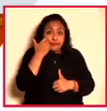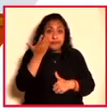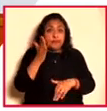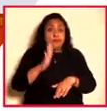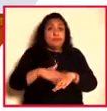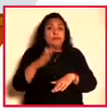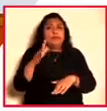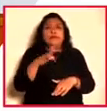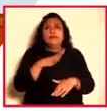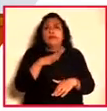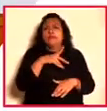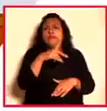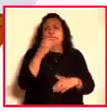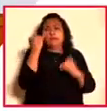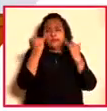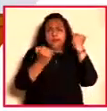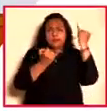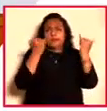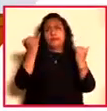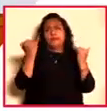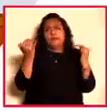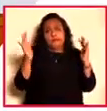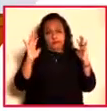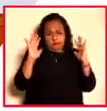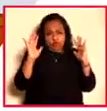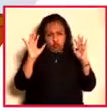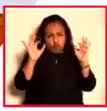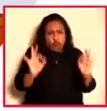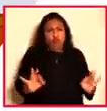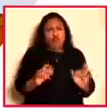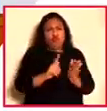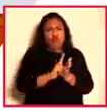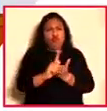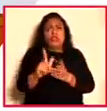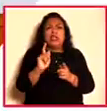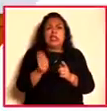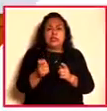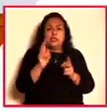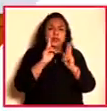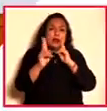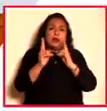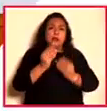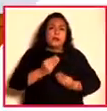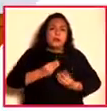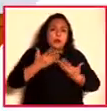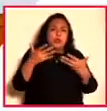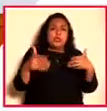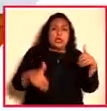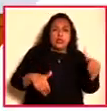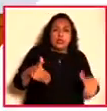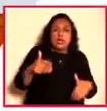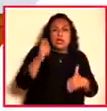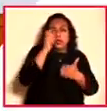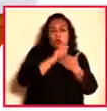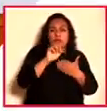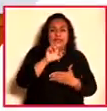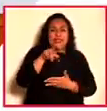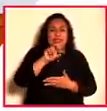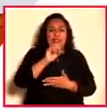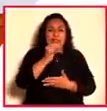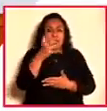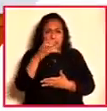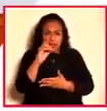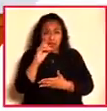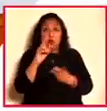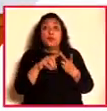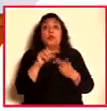tenemos la creación propiamente, creación pura, que sería la narrativa, la poesía, el teatro, el ensayo. Y